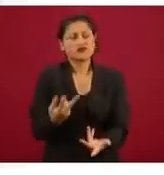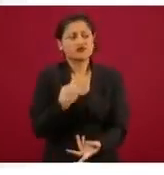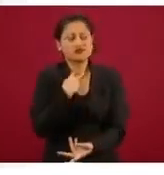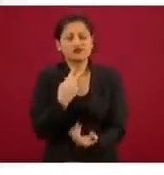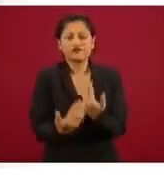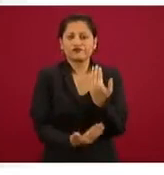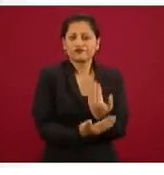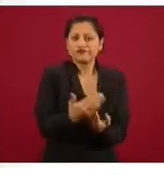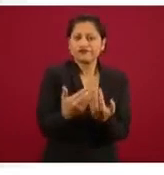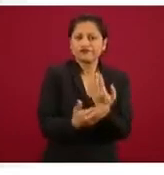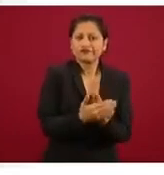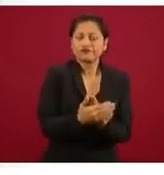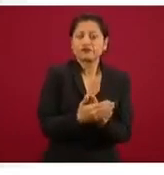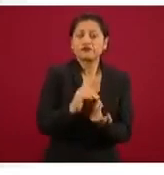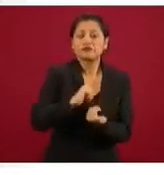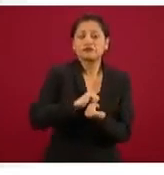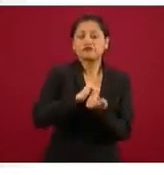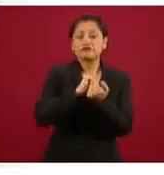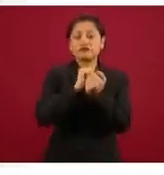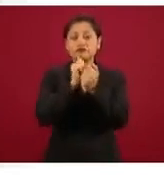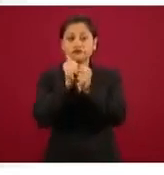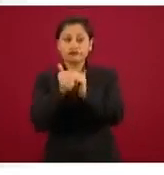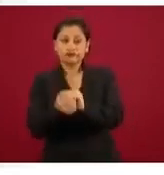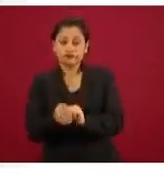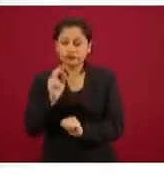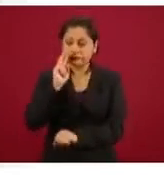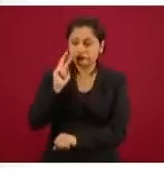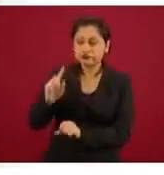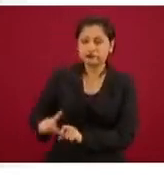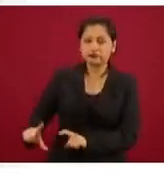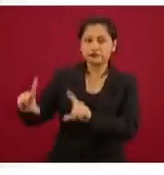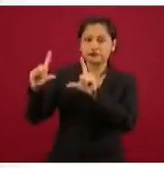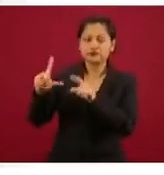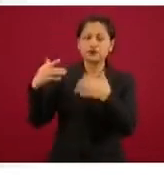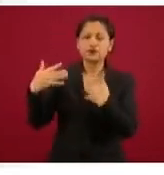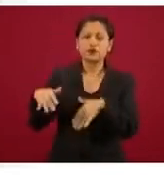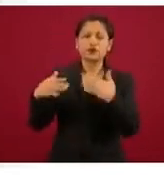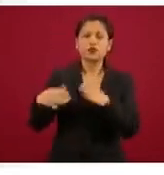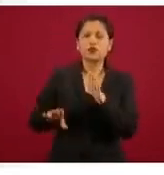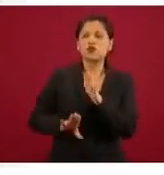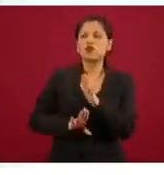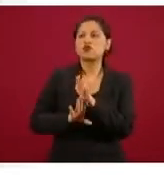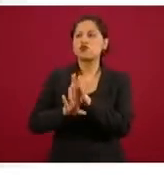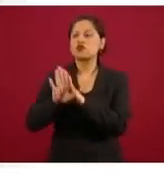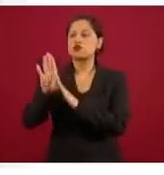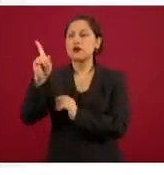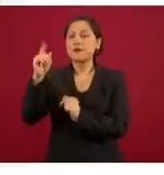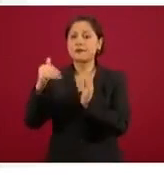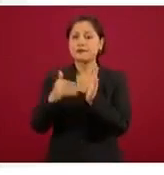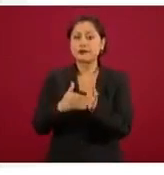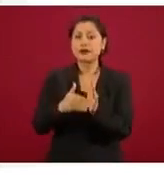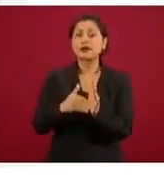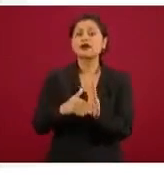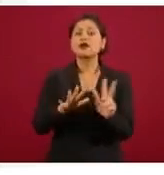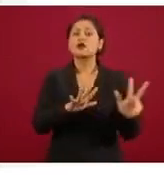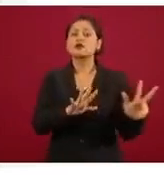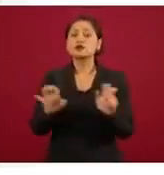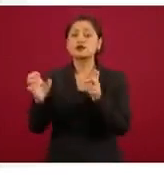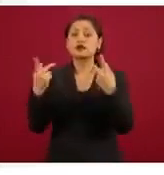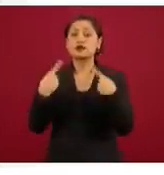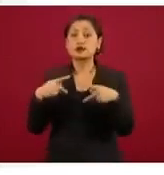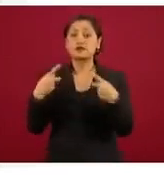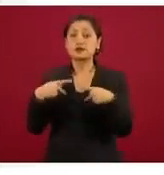en ese cambio de incremento, con casi 1,800 personas reclutadas, pero después